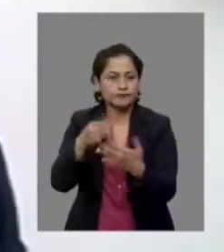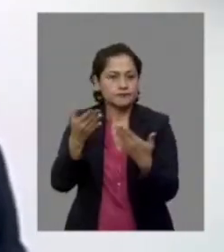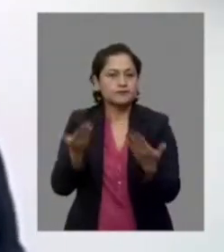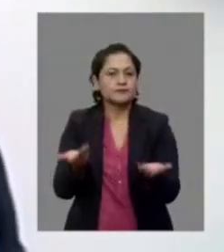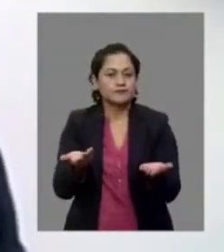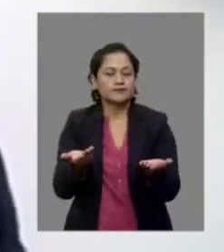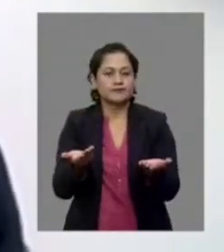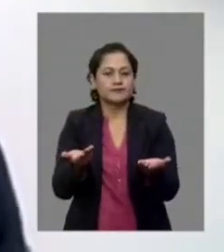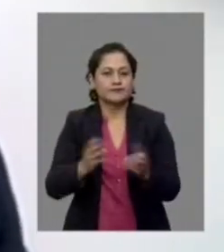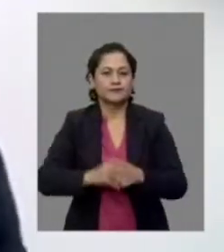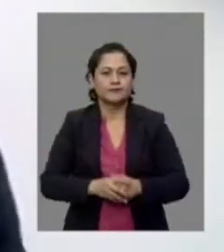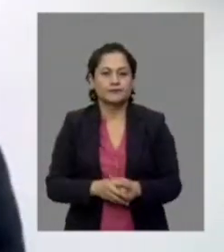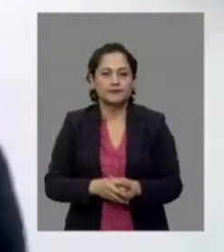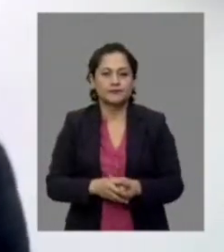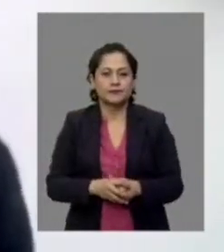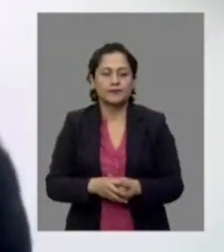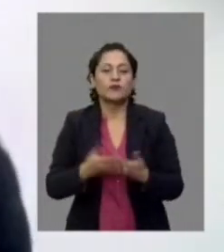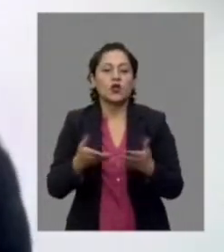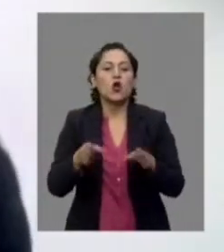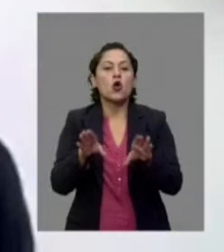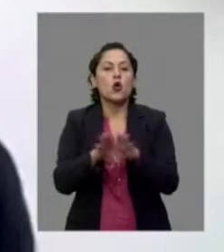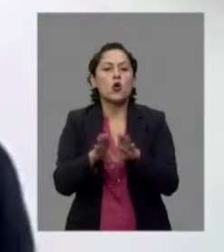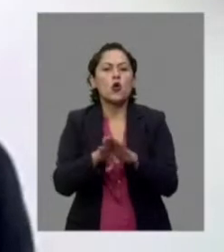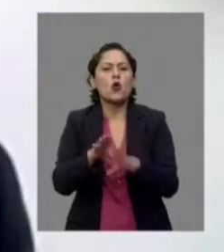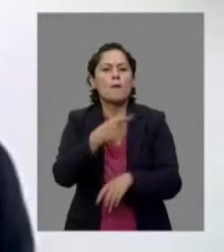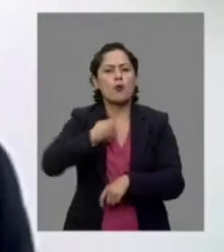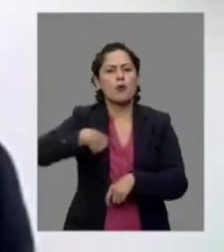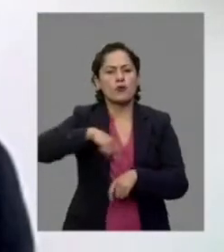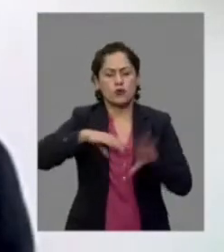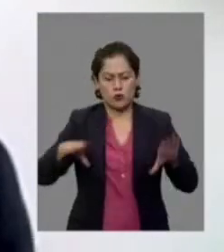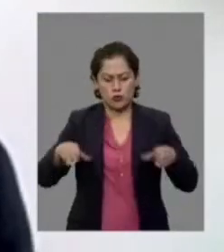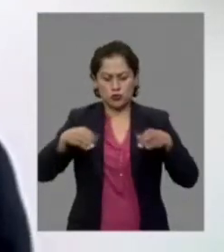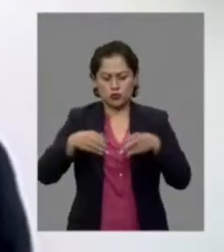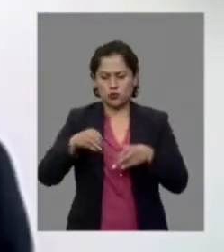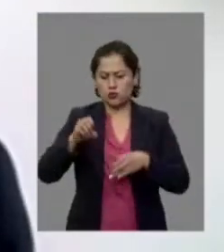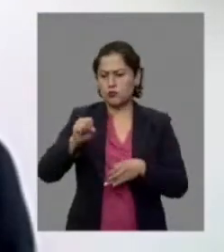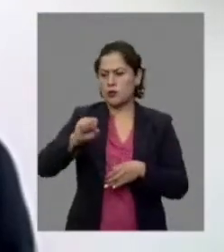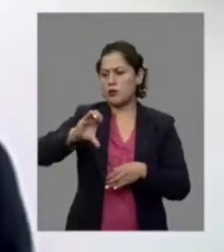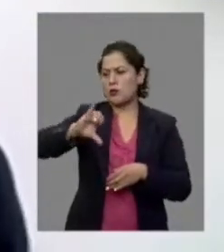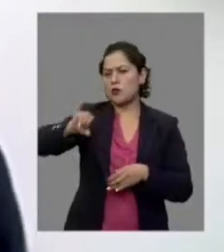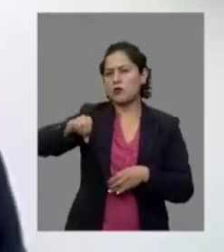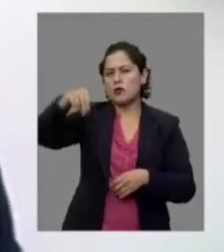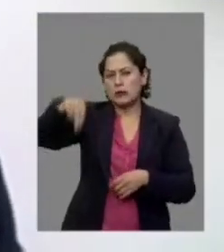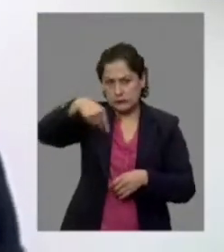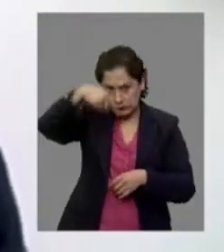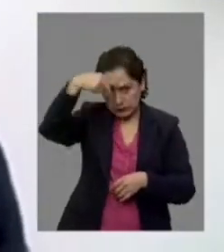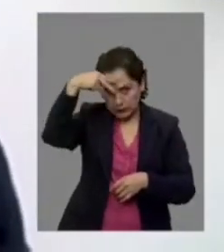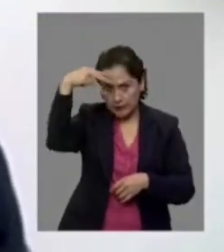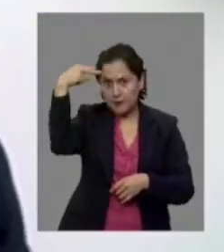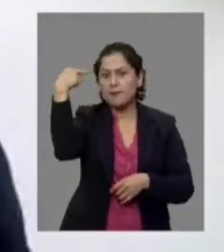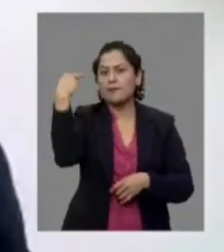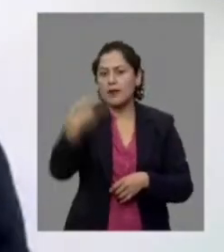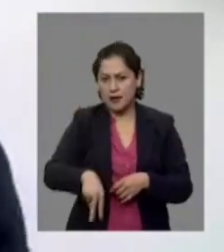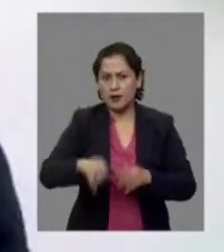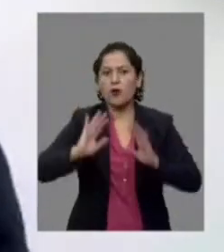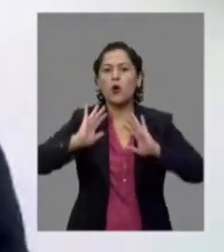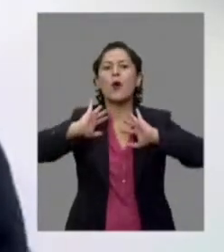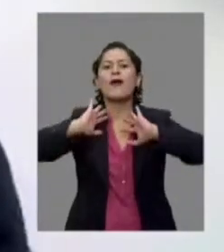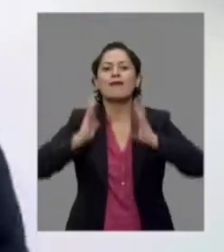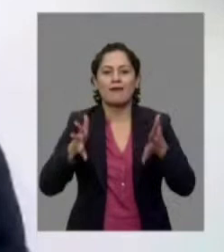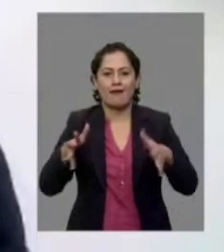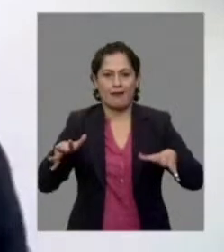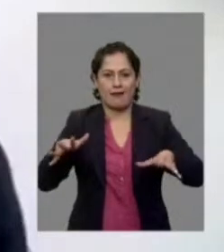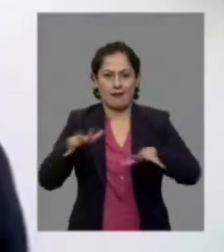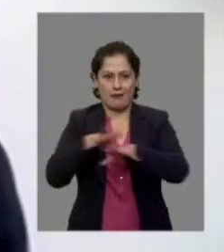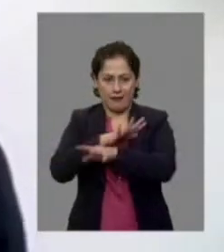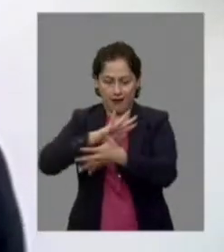en que realmente la Suprema Corte de Justicia Mexicana ha evolucionado la manera en